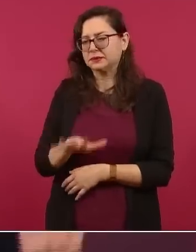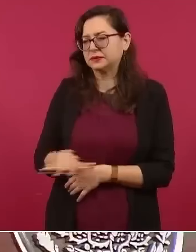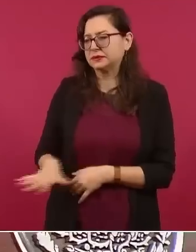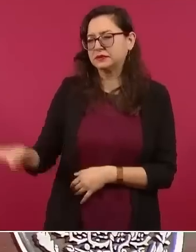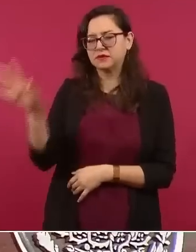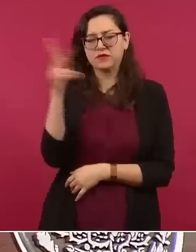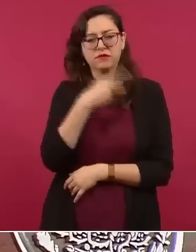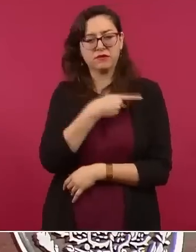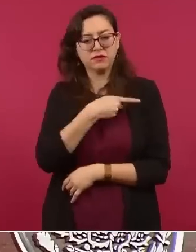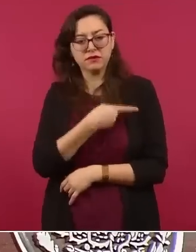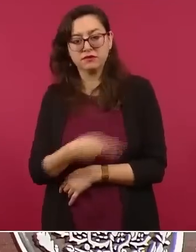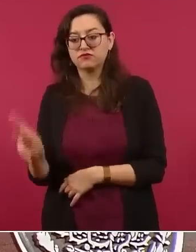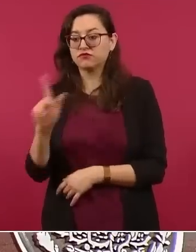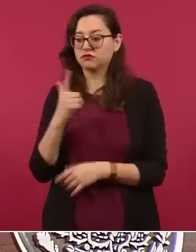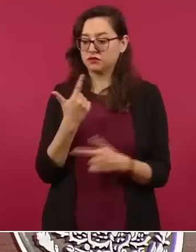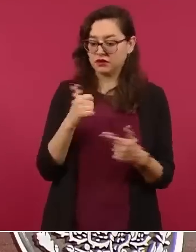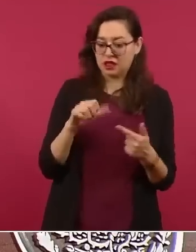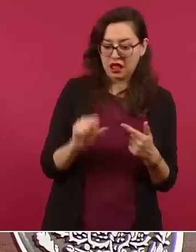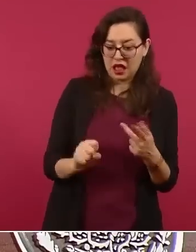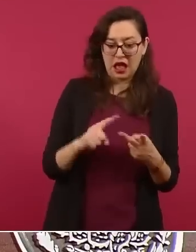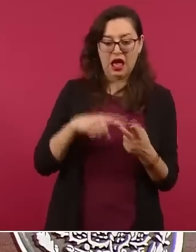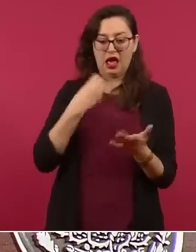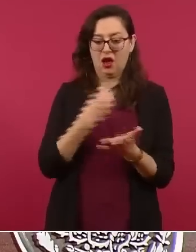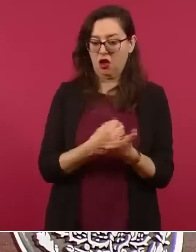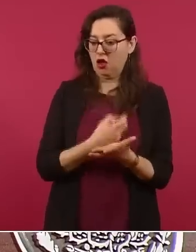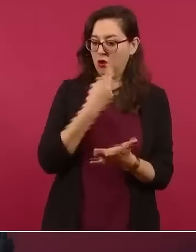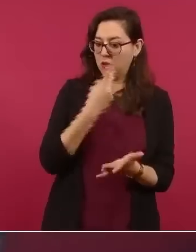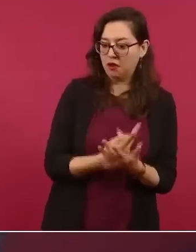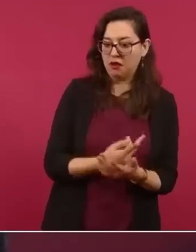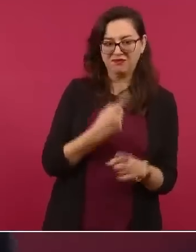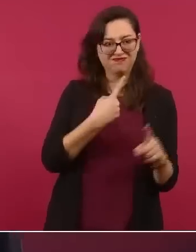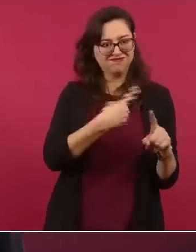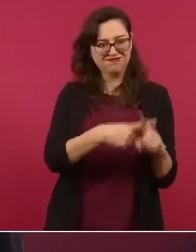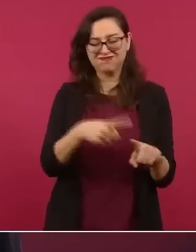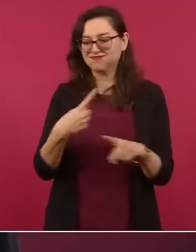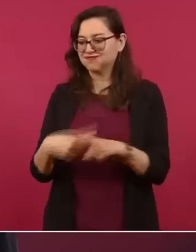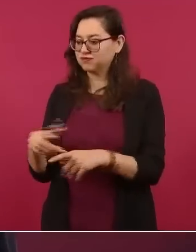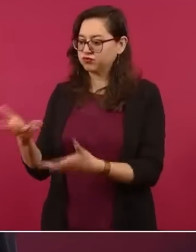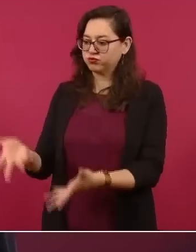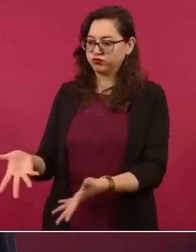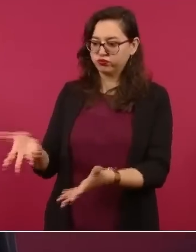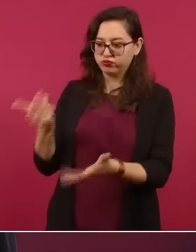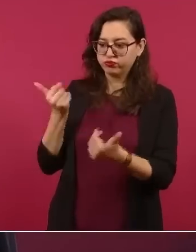Todo esto es lo que lleva a tomar esas decisiones